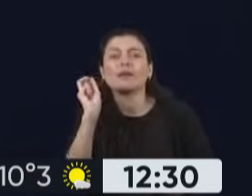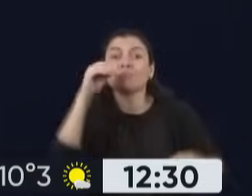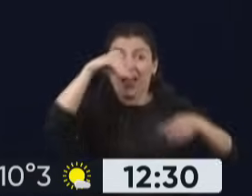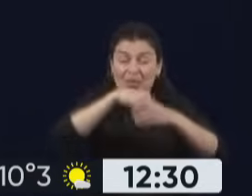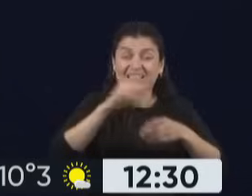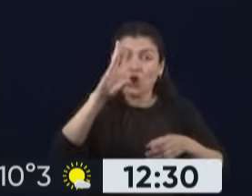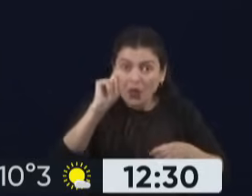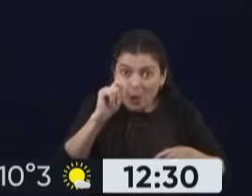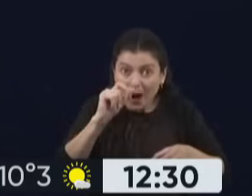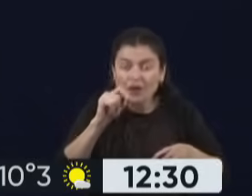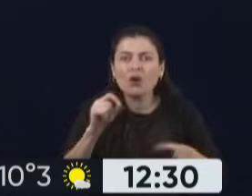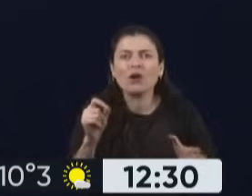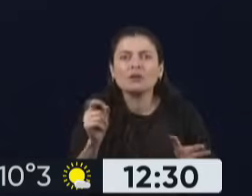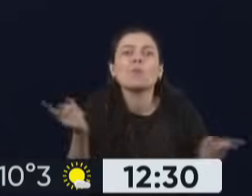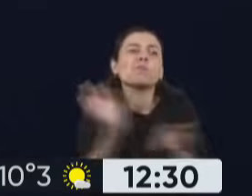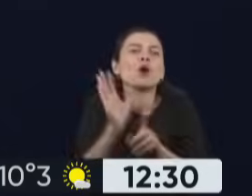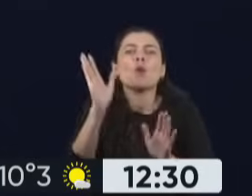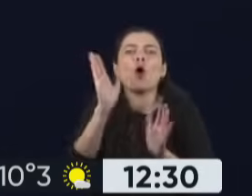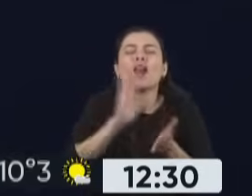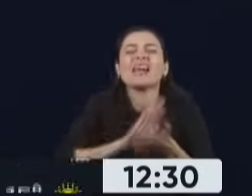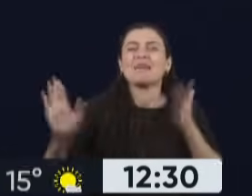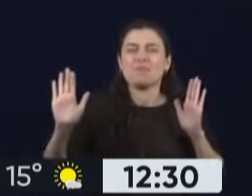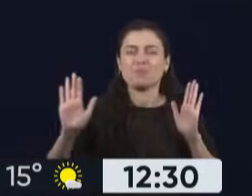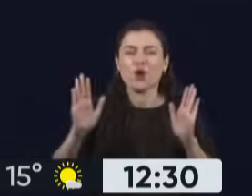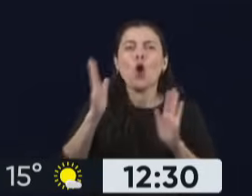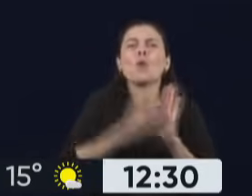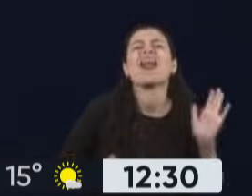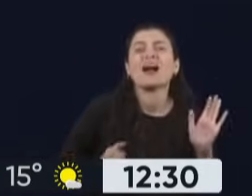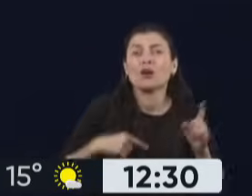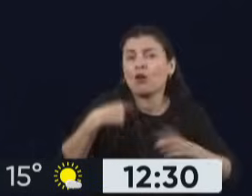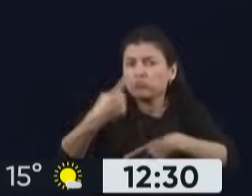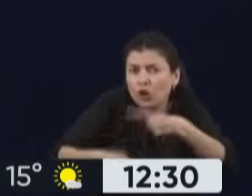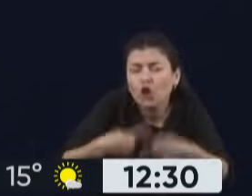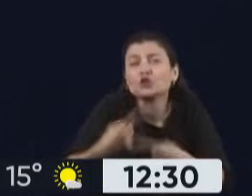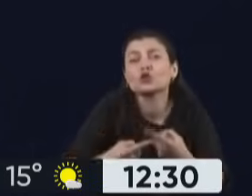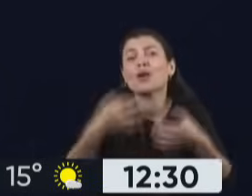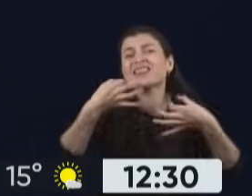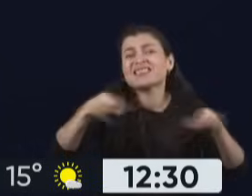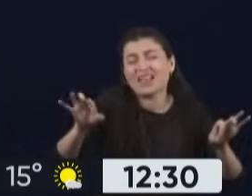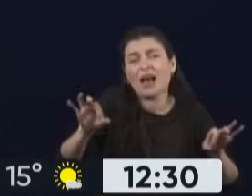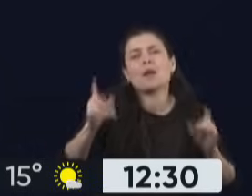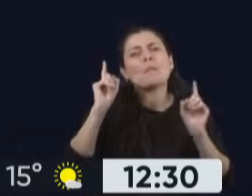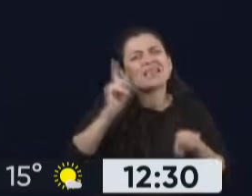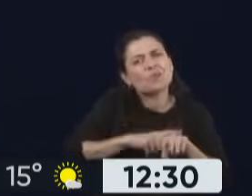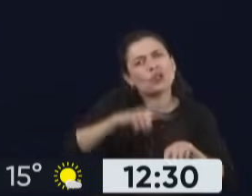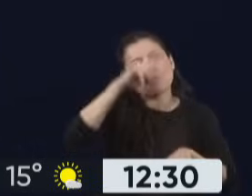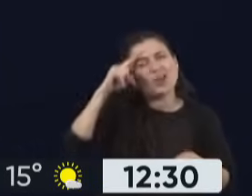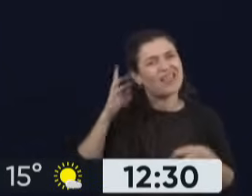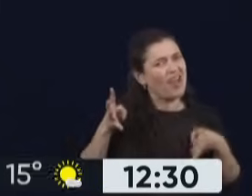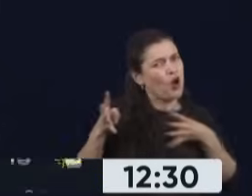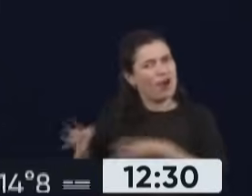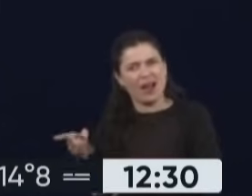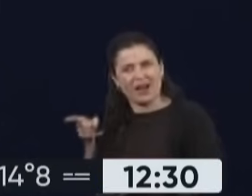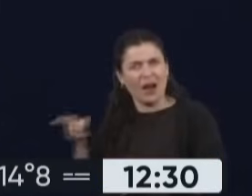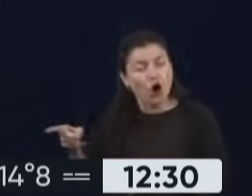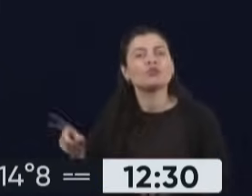en operaciones terroristas o de narcotráfico se puedan encontrar. Y me gustaría agregar un tercer punto también.